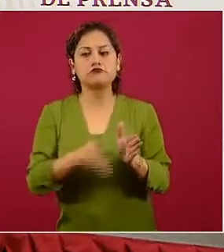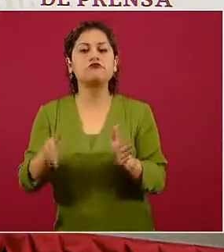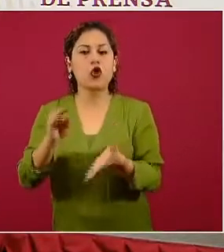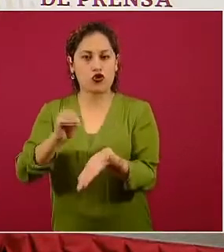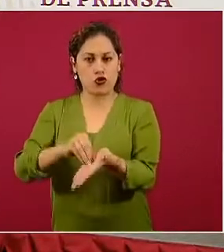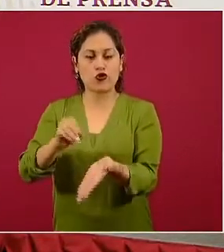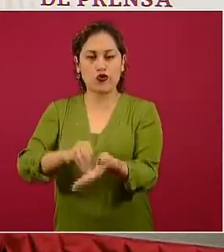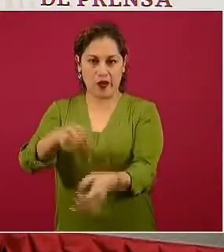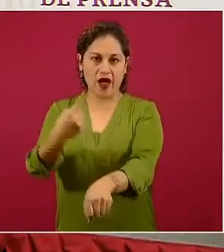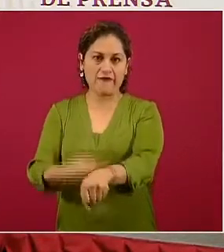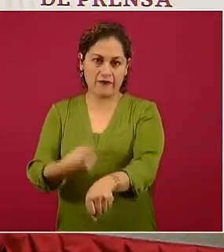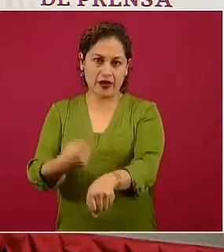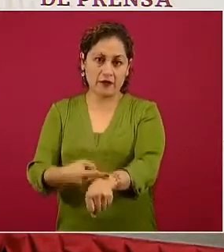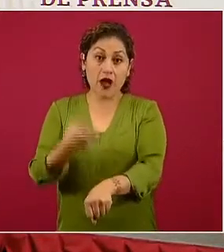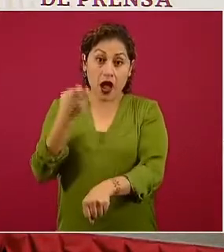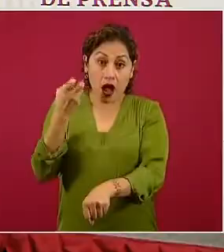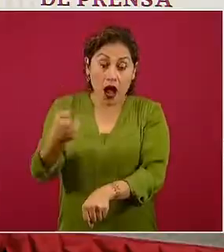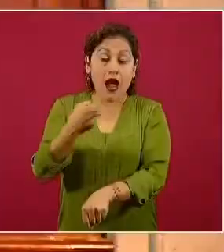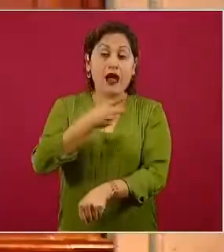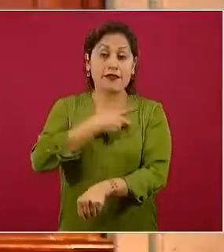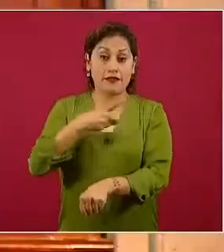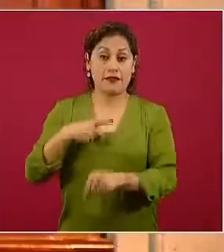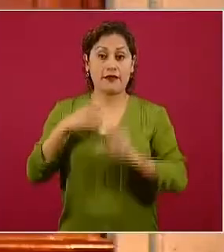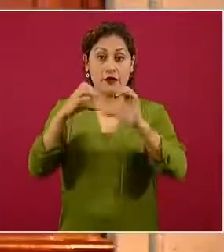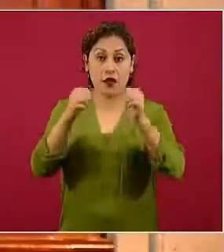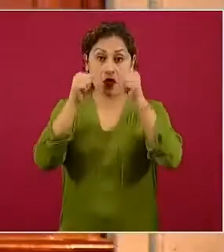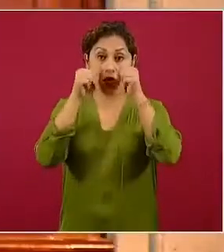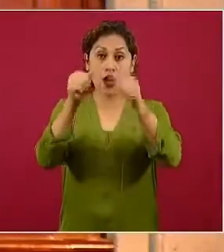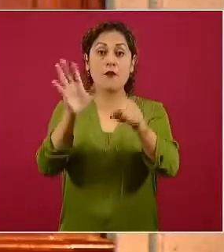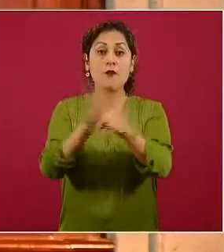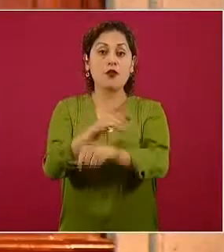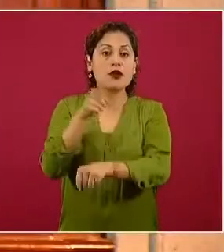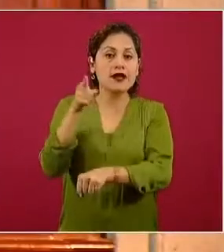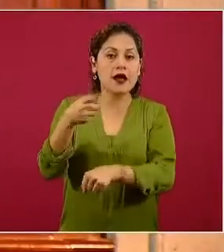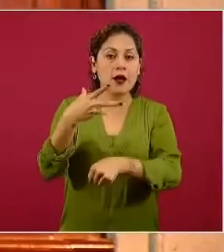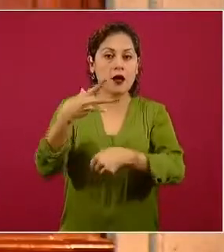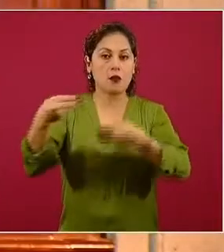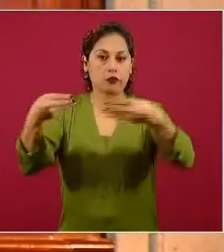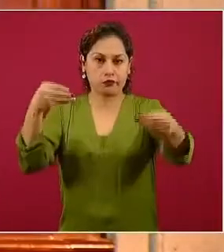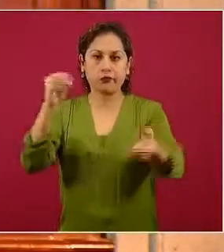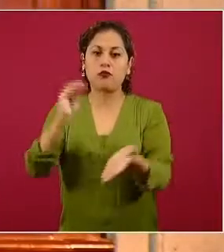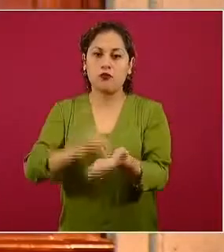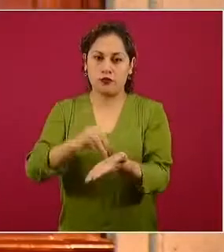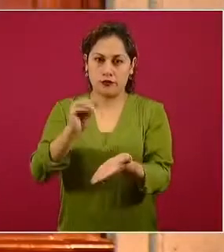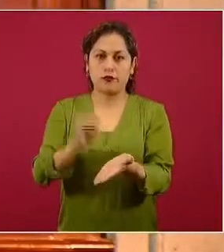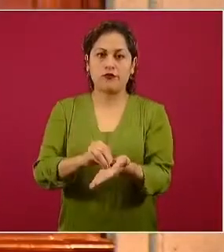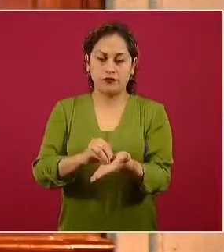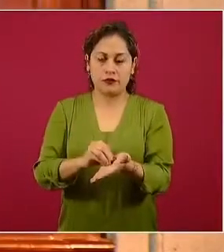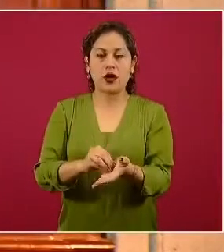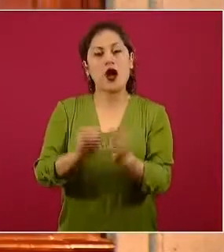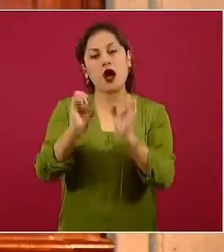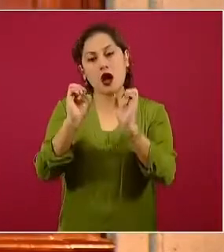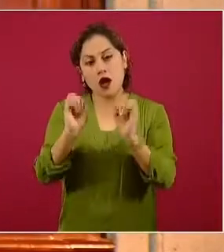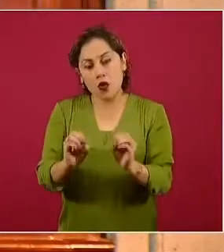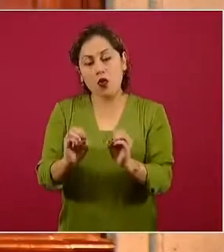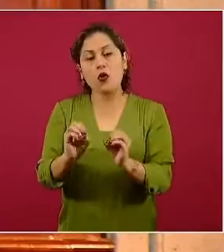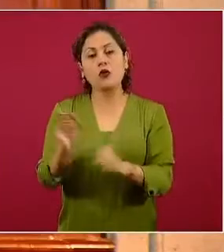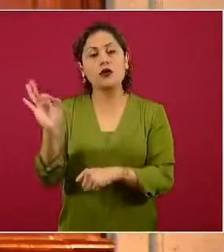el potencial de poder continuar transmitiendo la enfermedad, o por ser los casos